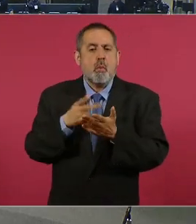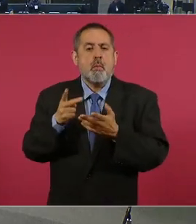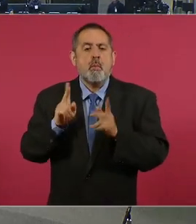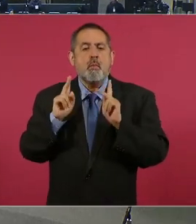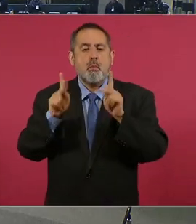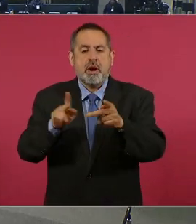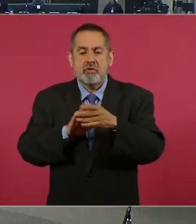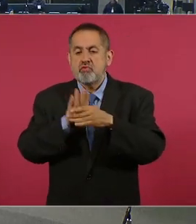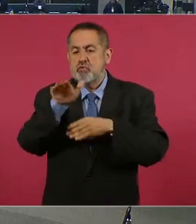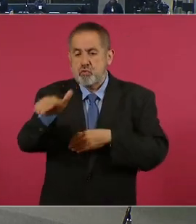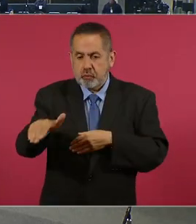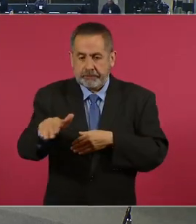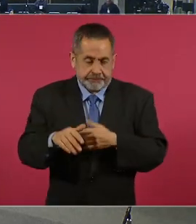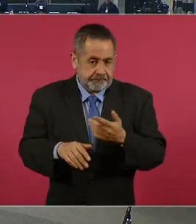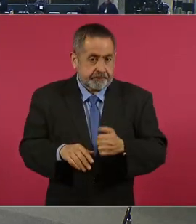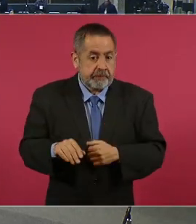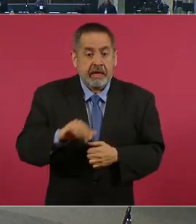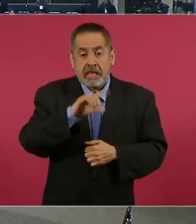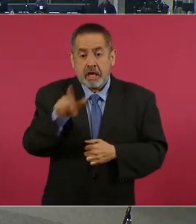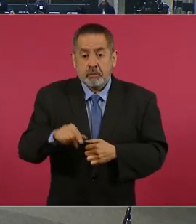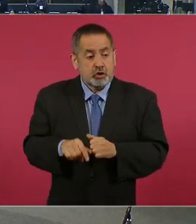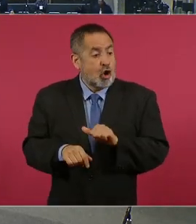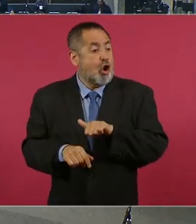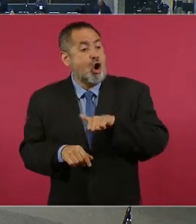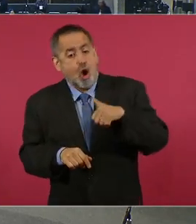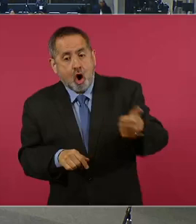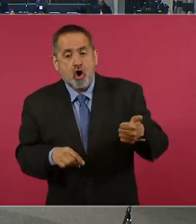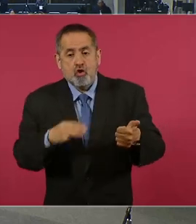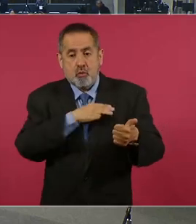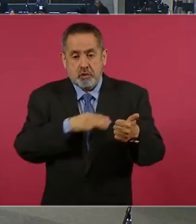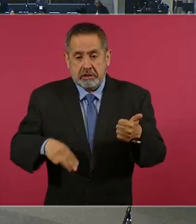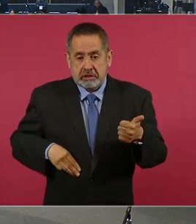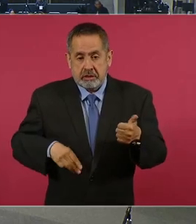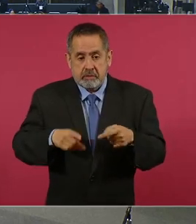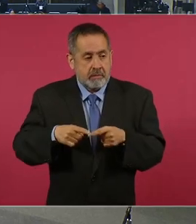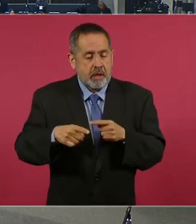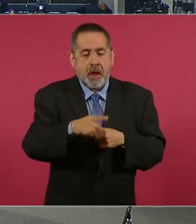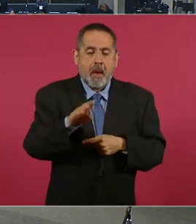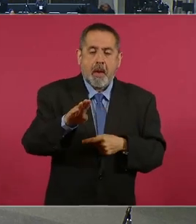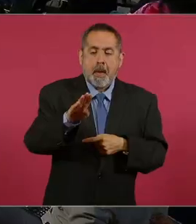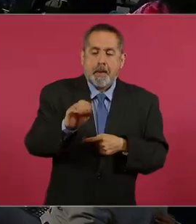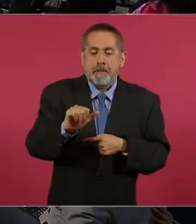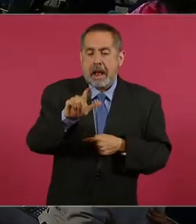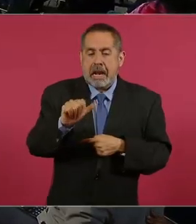luego comunica otra cabecera, Balancán.